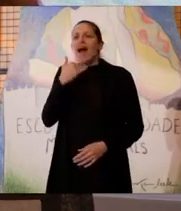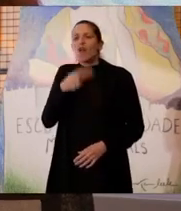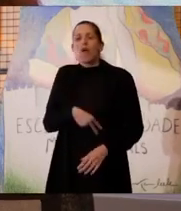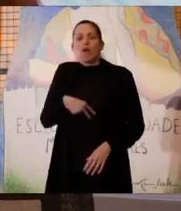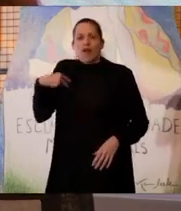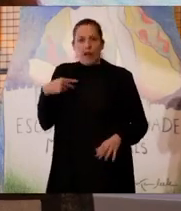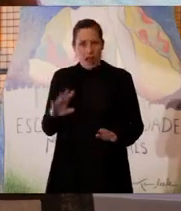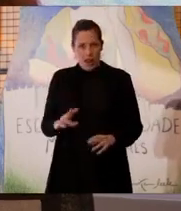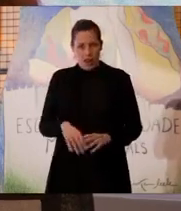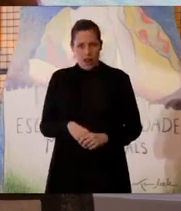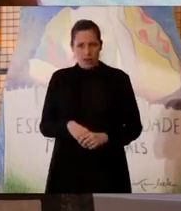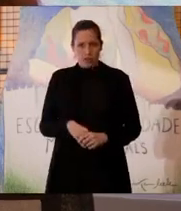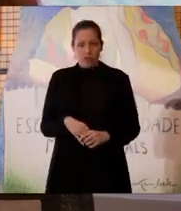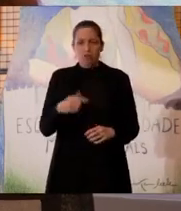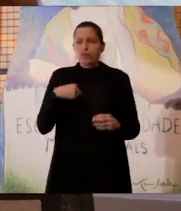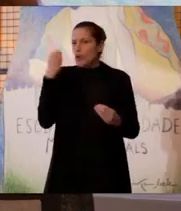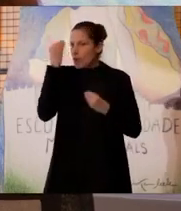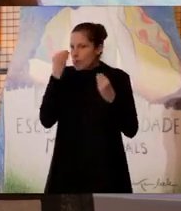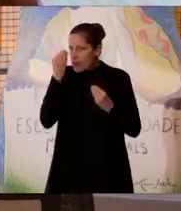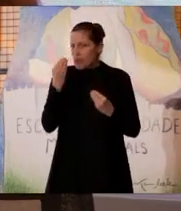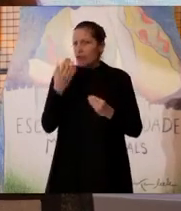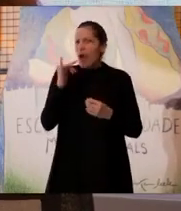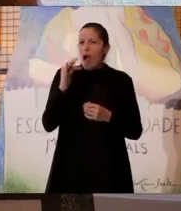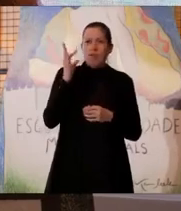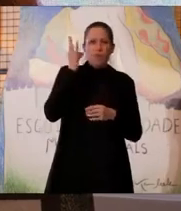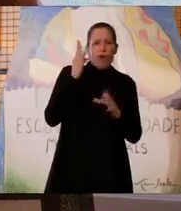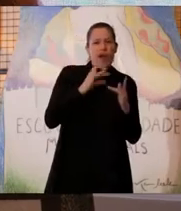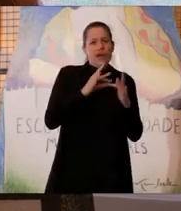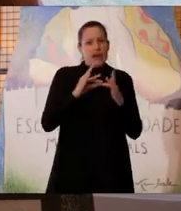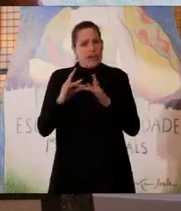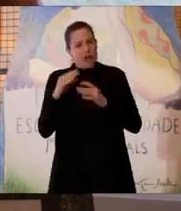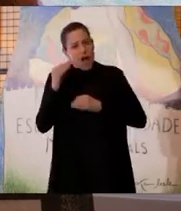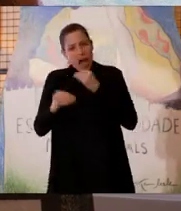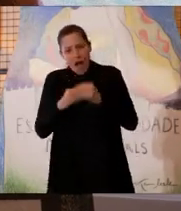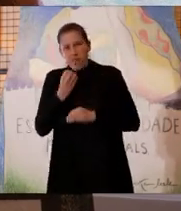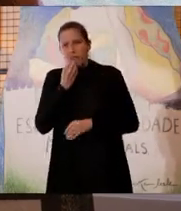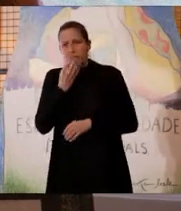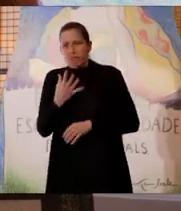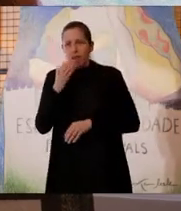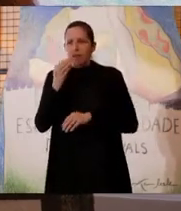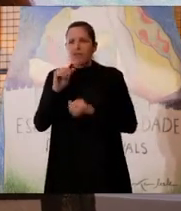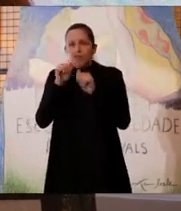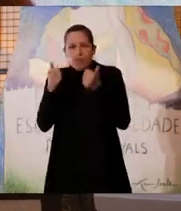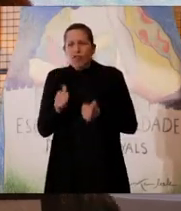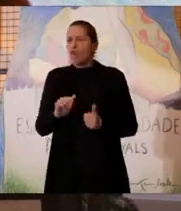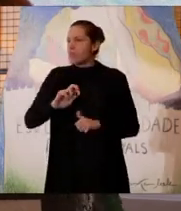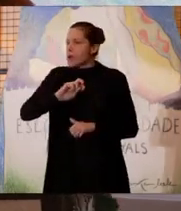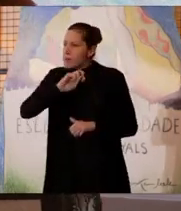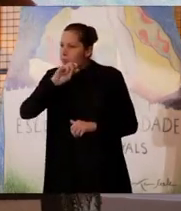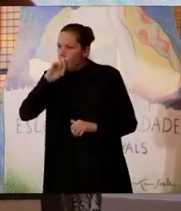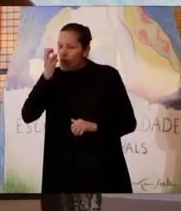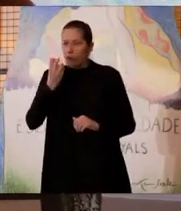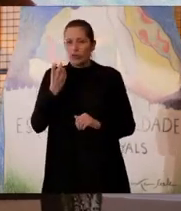pero creo que sí que esos ejemplos esos liderazgos de mujeres que que lo han hecho bien y que lo han hecho de otra forma y que y que